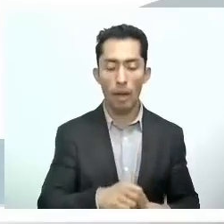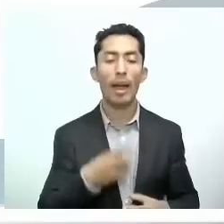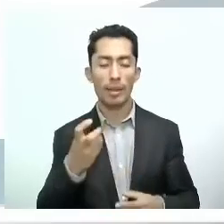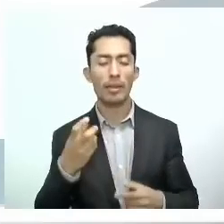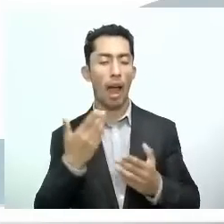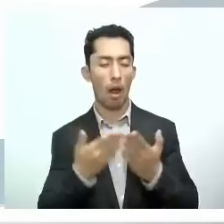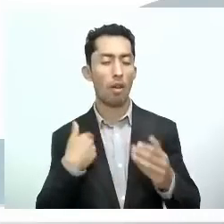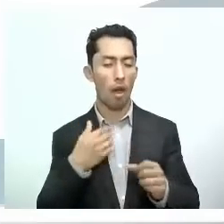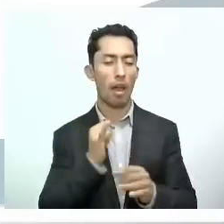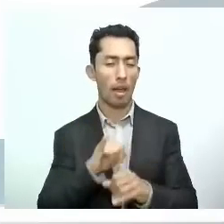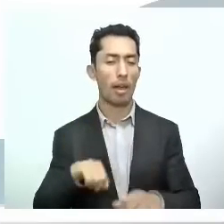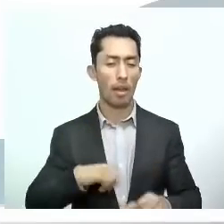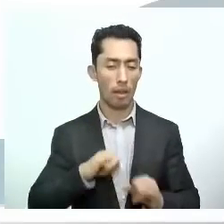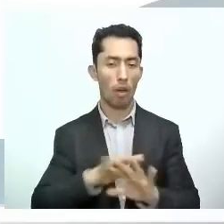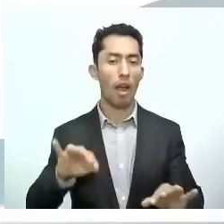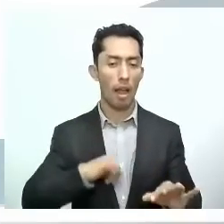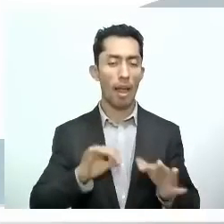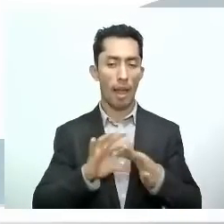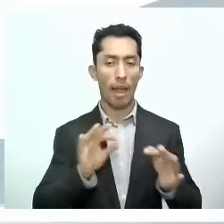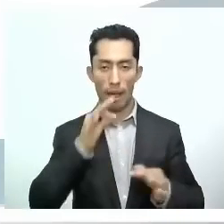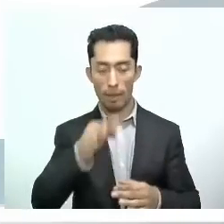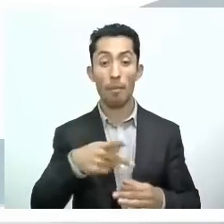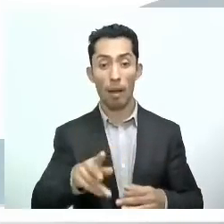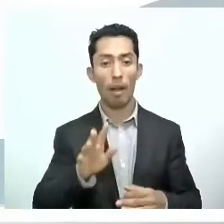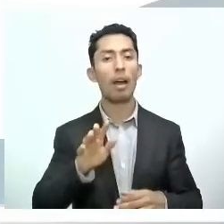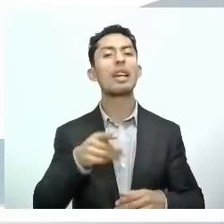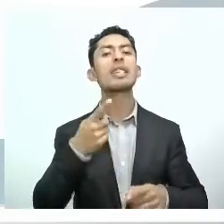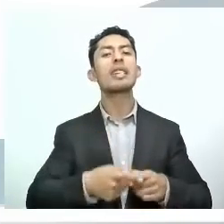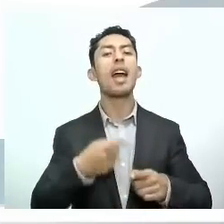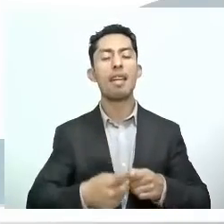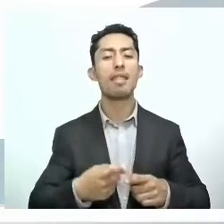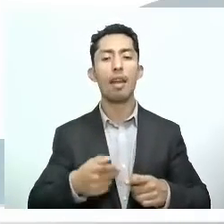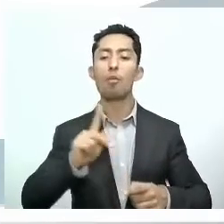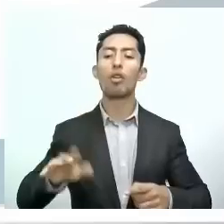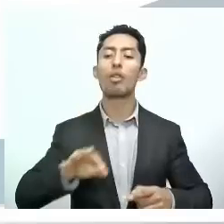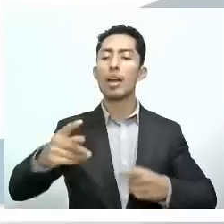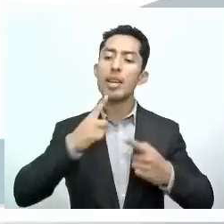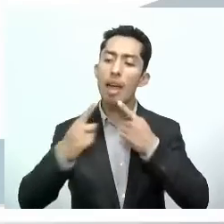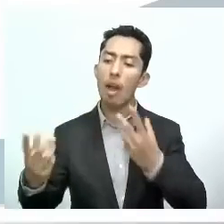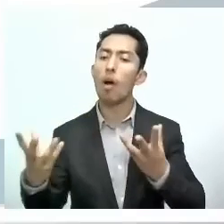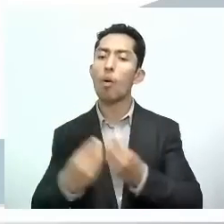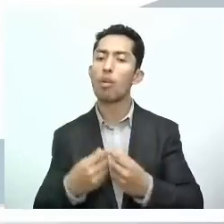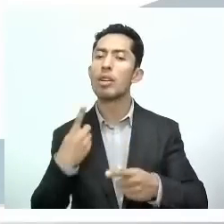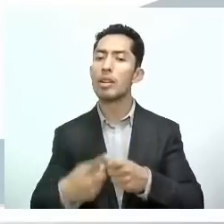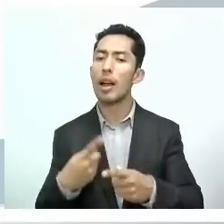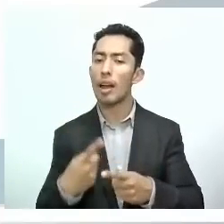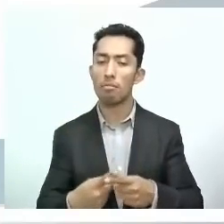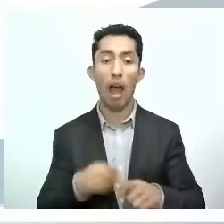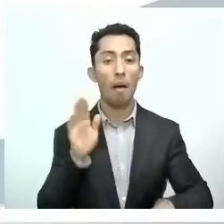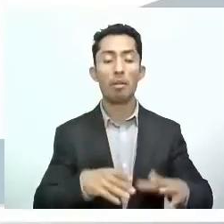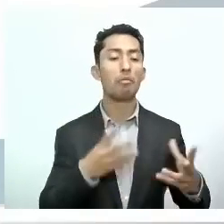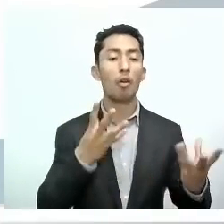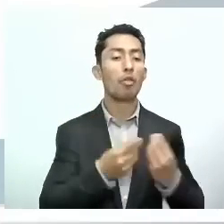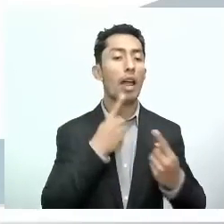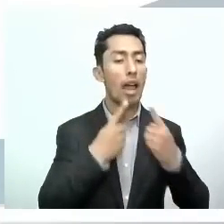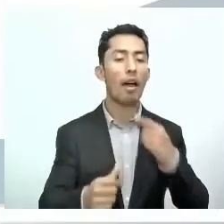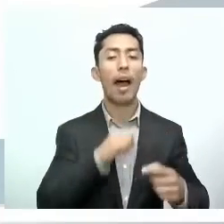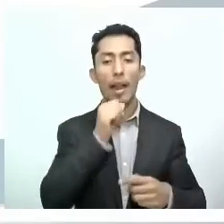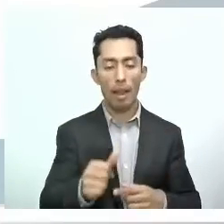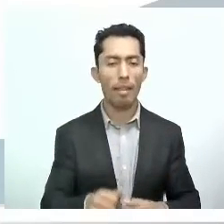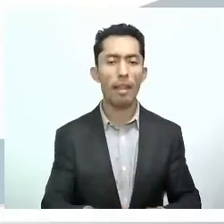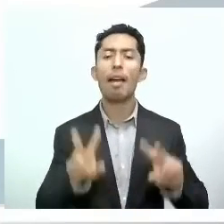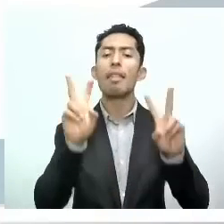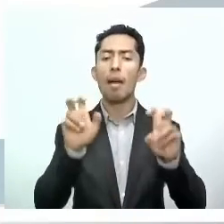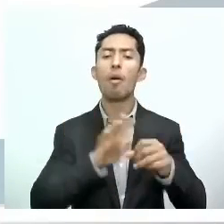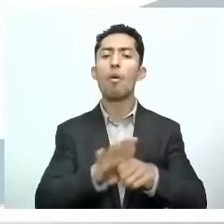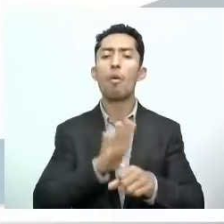dato, no se los voy a adelantar, pero van a ver con quién dialoga el Poder Judicial y con quién no dialoga y cuáles son los temas que